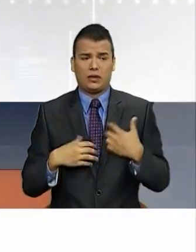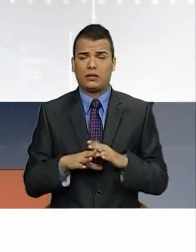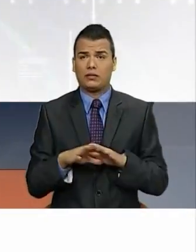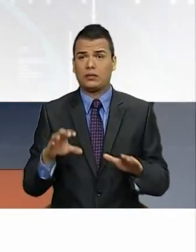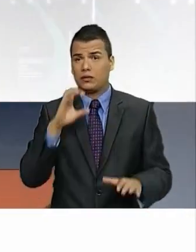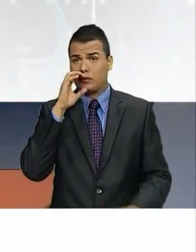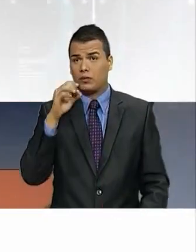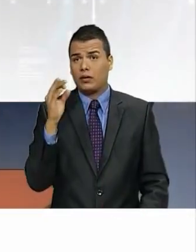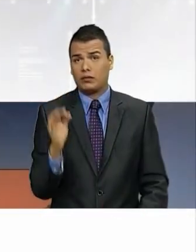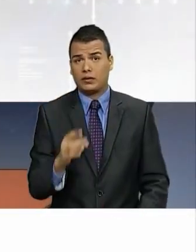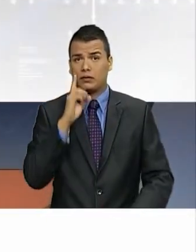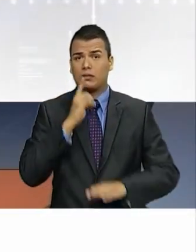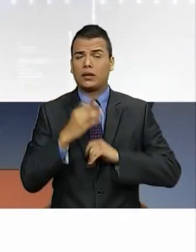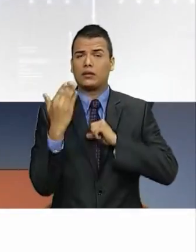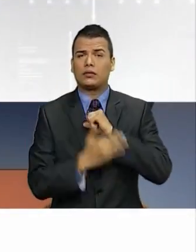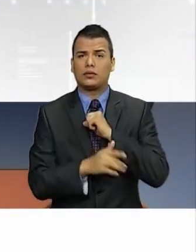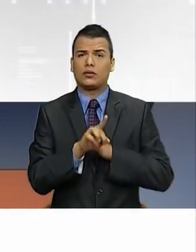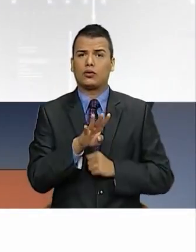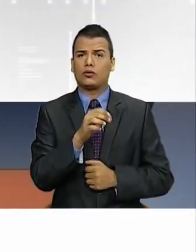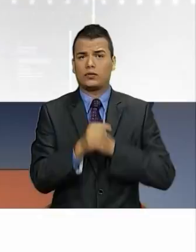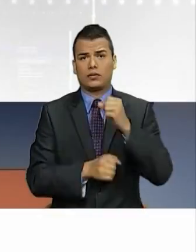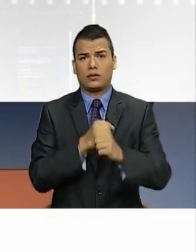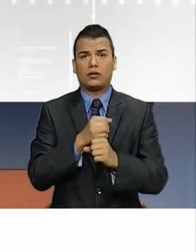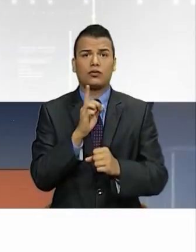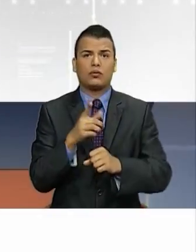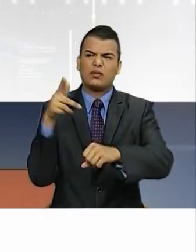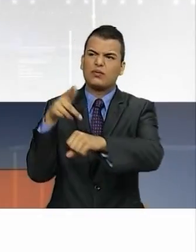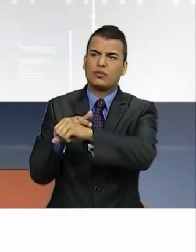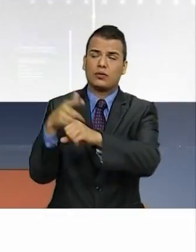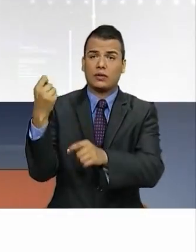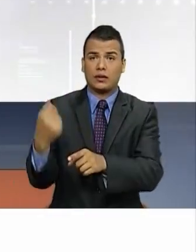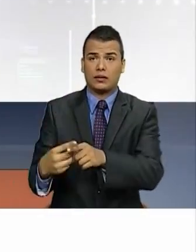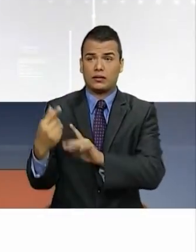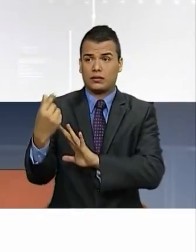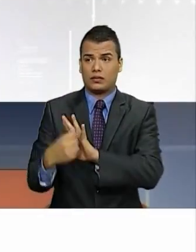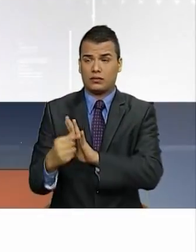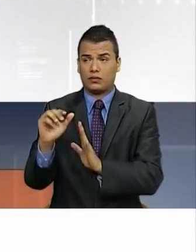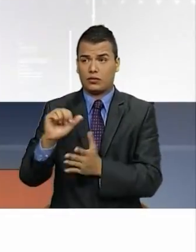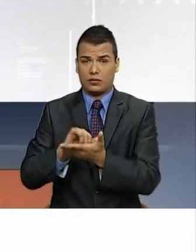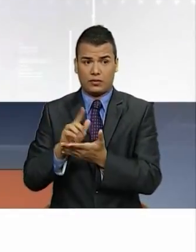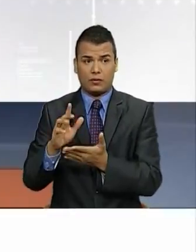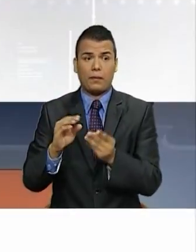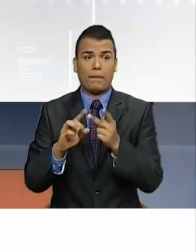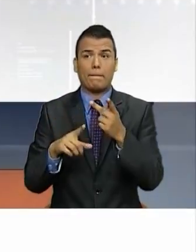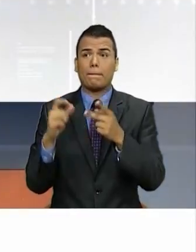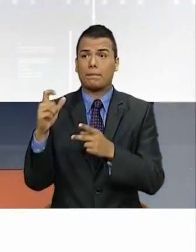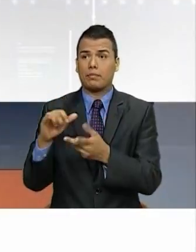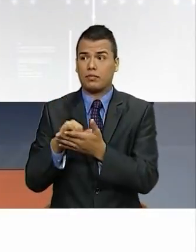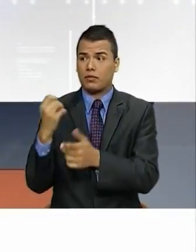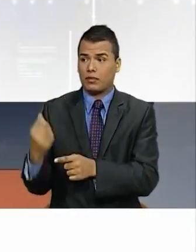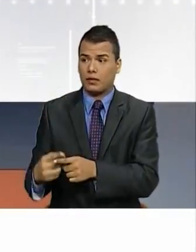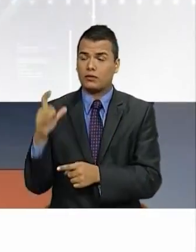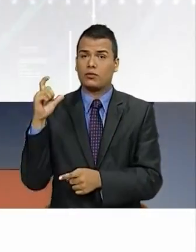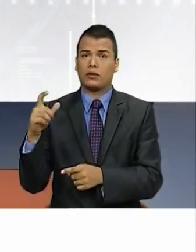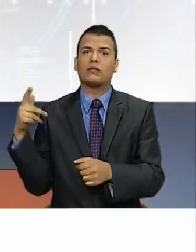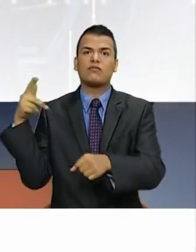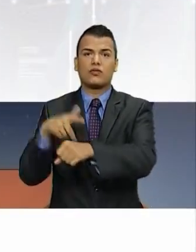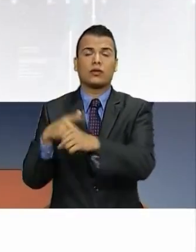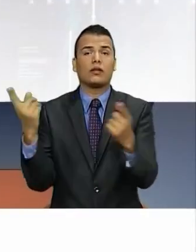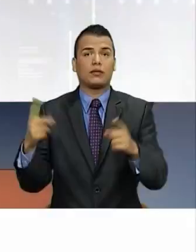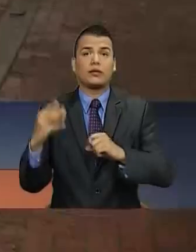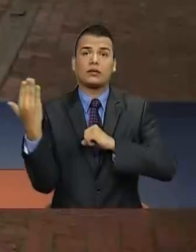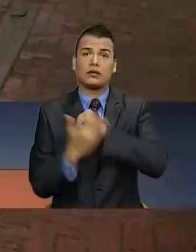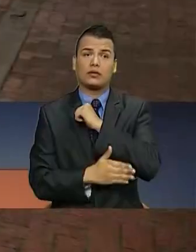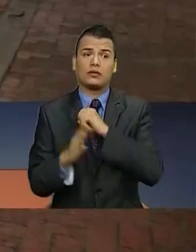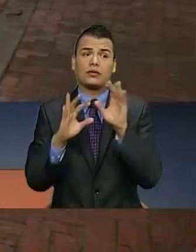hombre podría enfrentar una pena de 14 años por las lesiones en contra de su expareja y otra pena por su excuñada. Sin embargo, esta familia